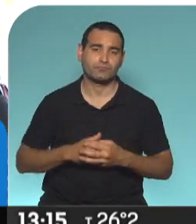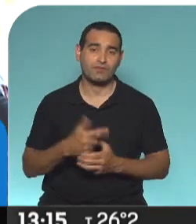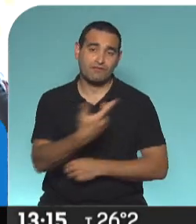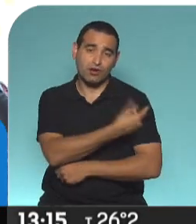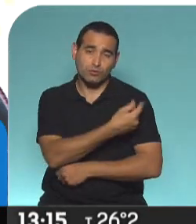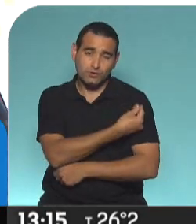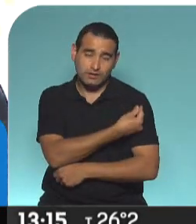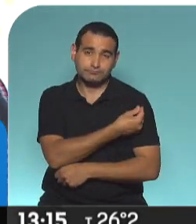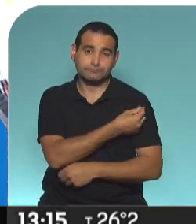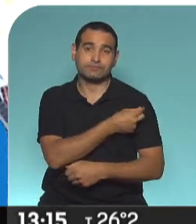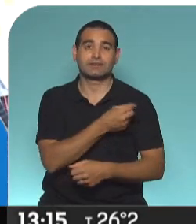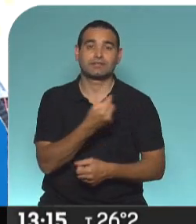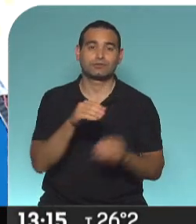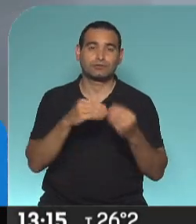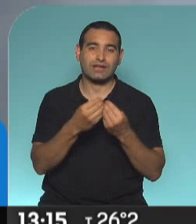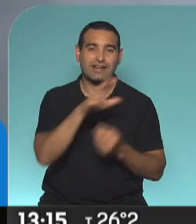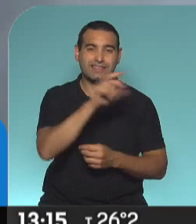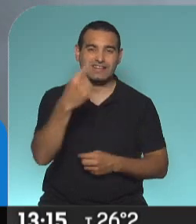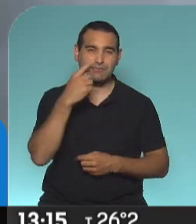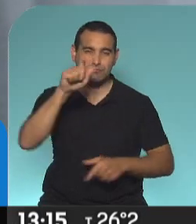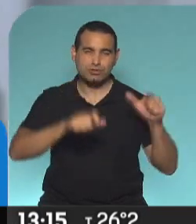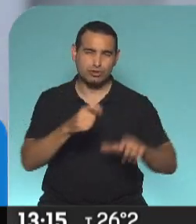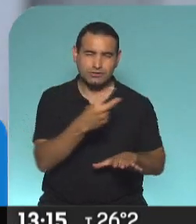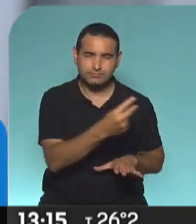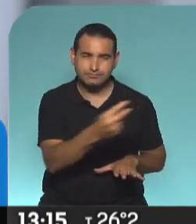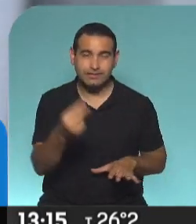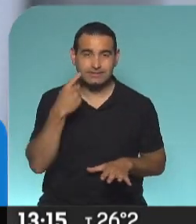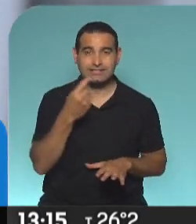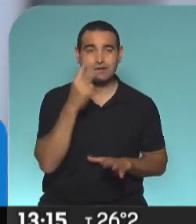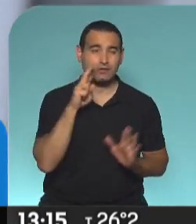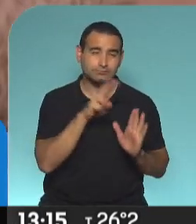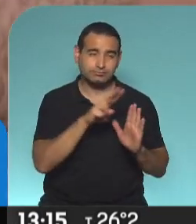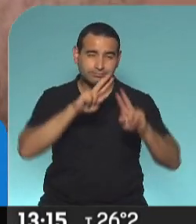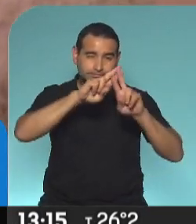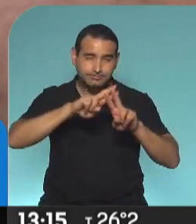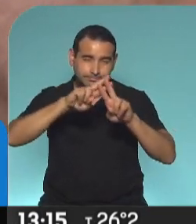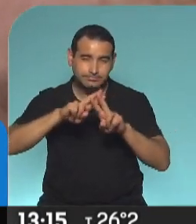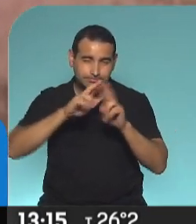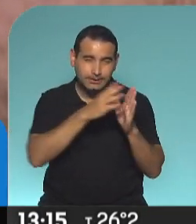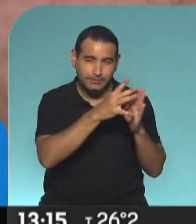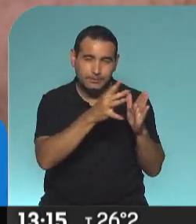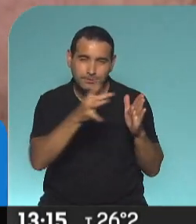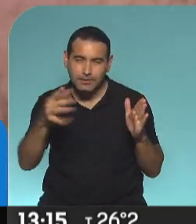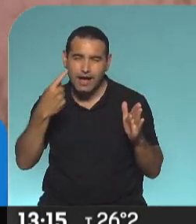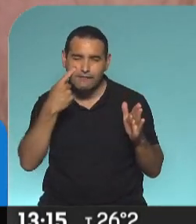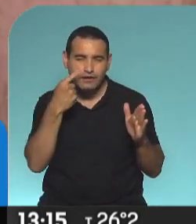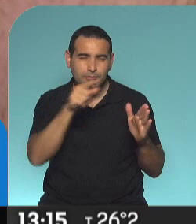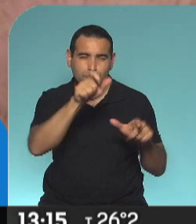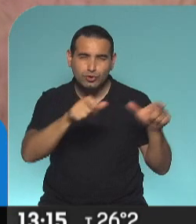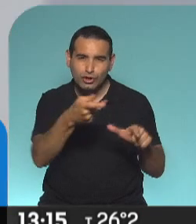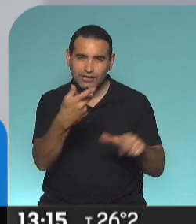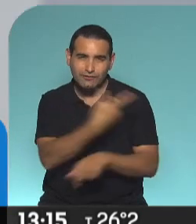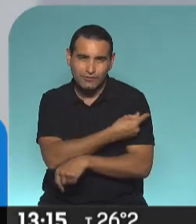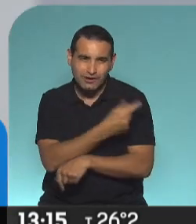vacuna más o menos se da a 30.000 personas uno mira estas personas durante el seguimiento y ve de estas personas cuántas de ellas